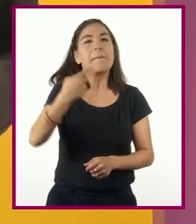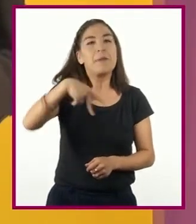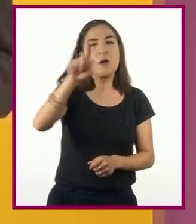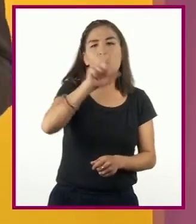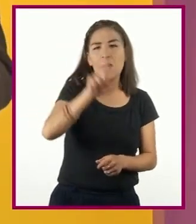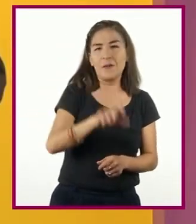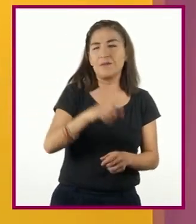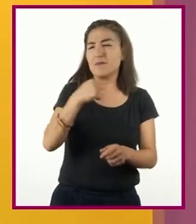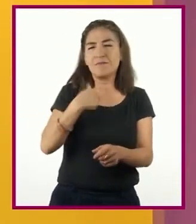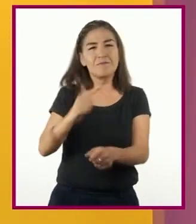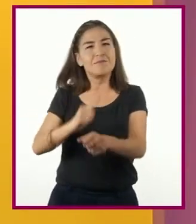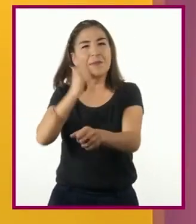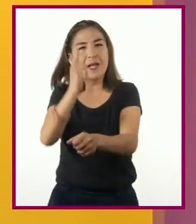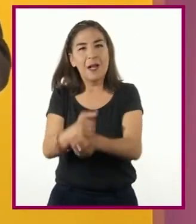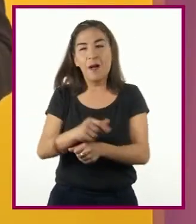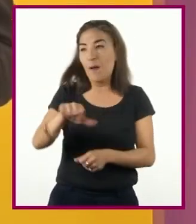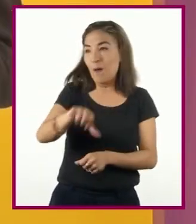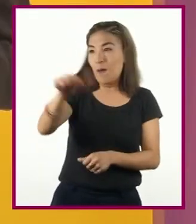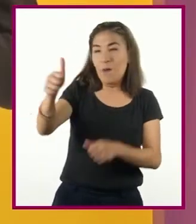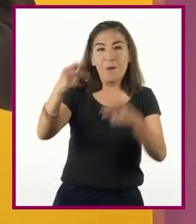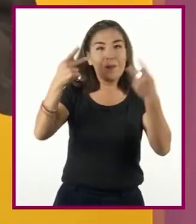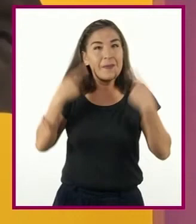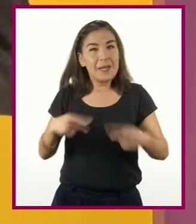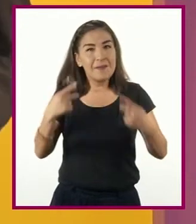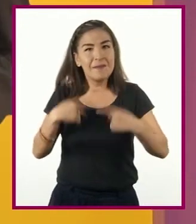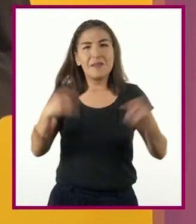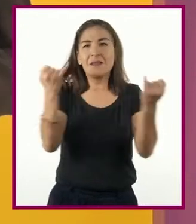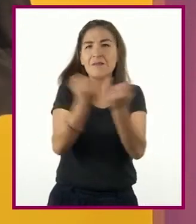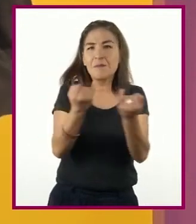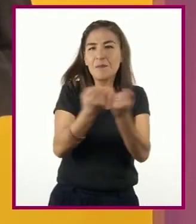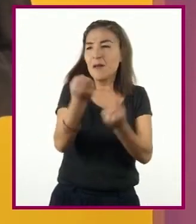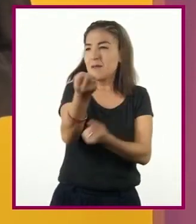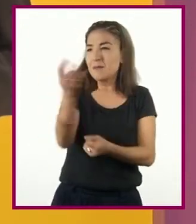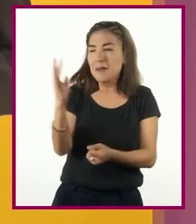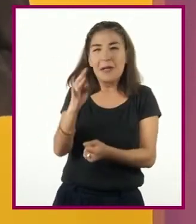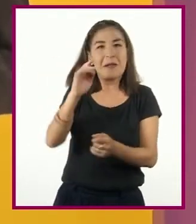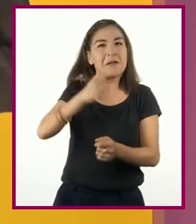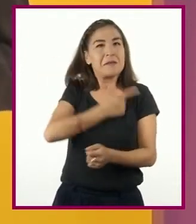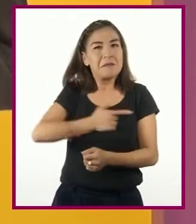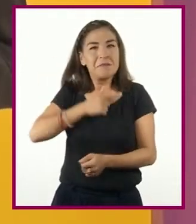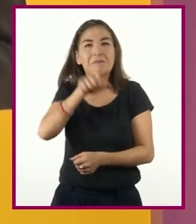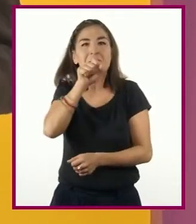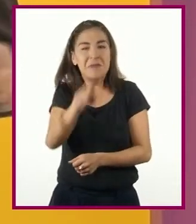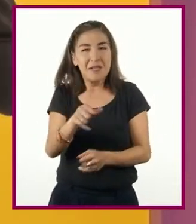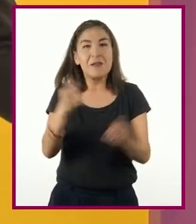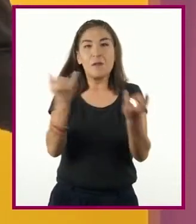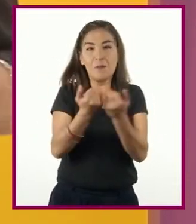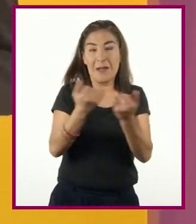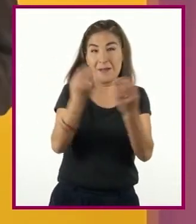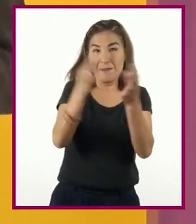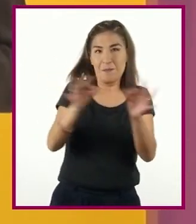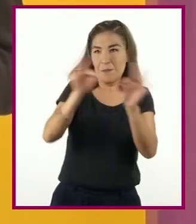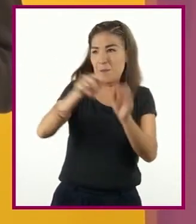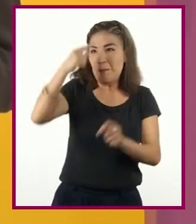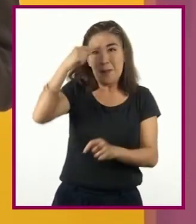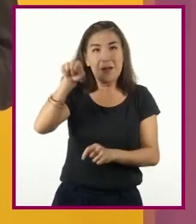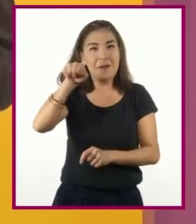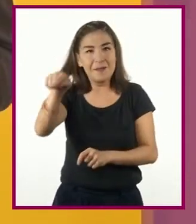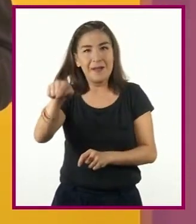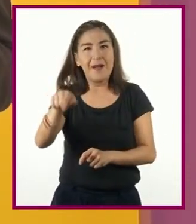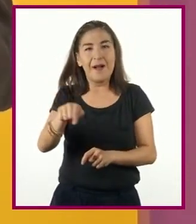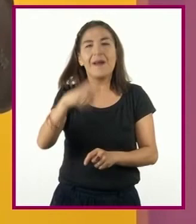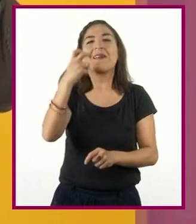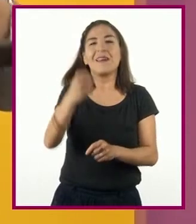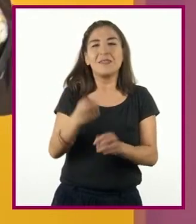damos cuenta de que coincidimos con los rasgos de otras personas y también son importantes para ellas, entonces